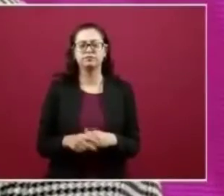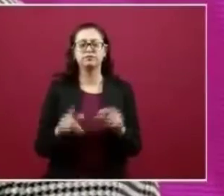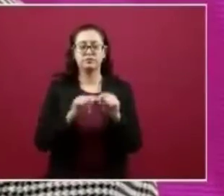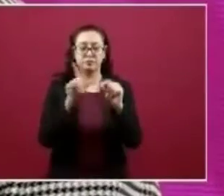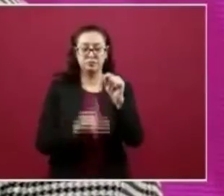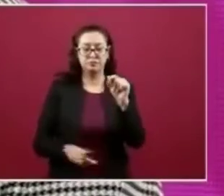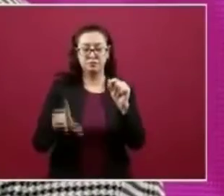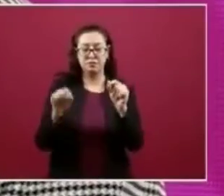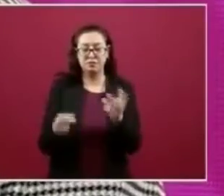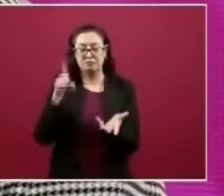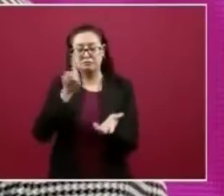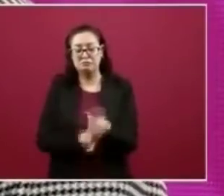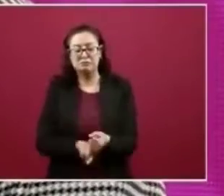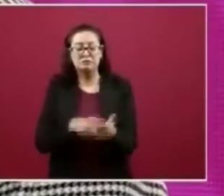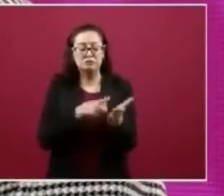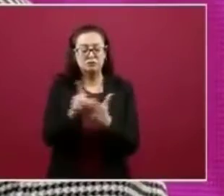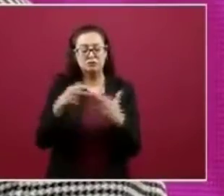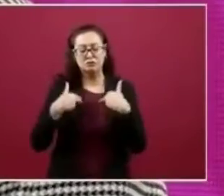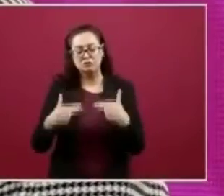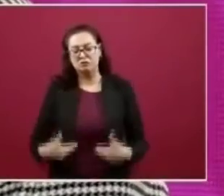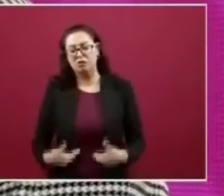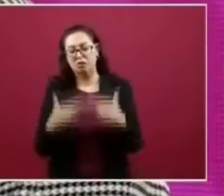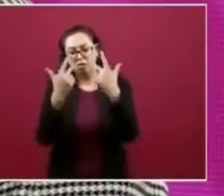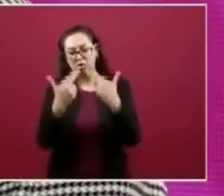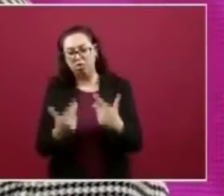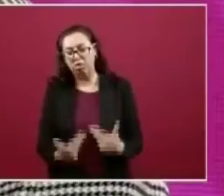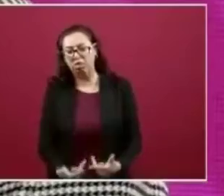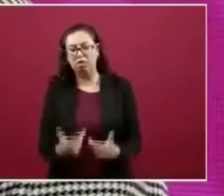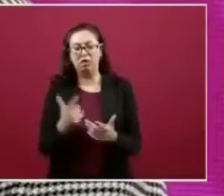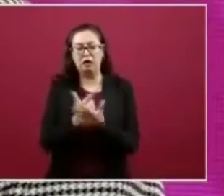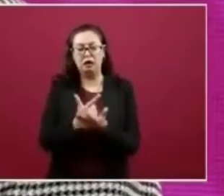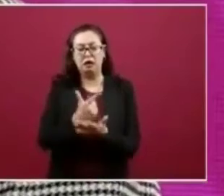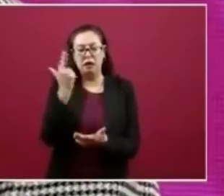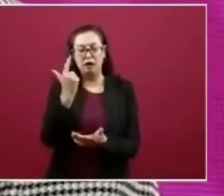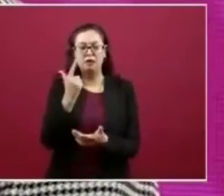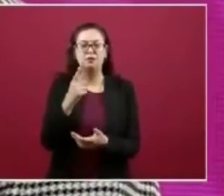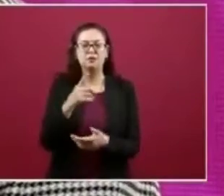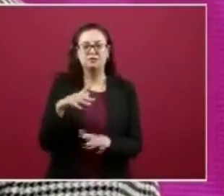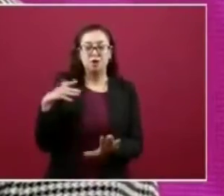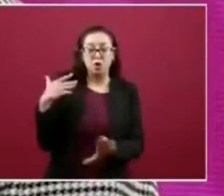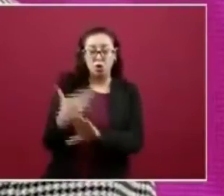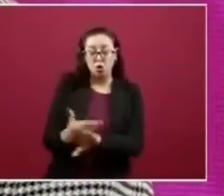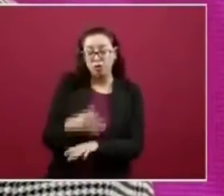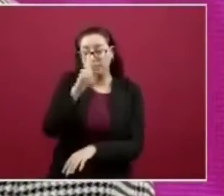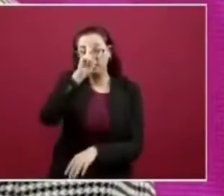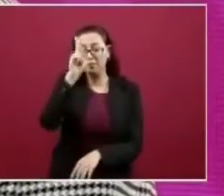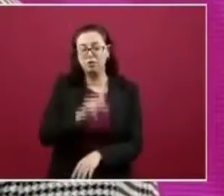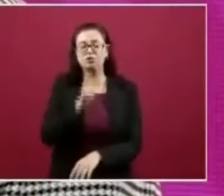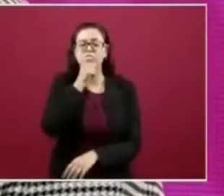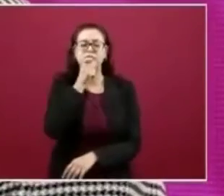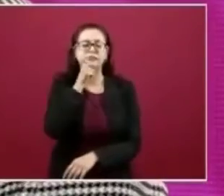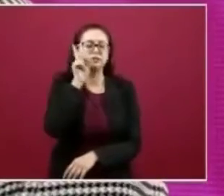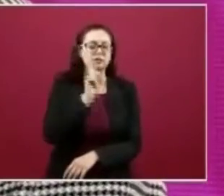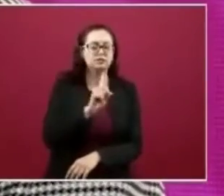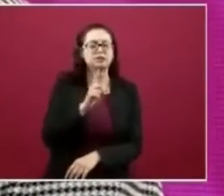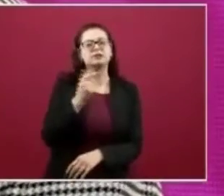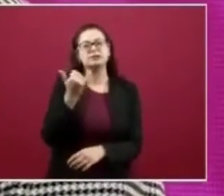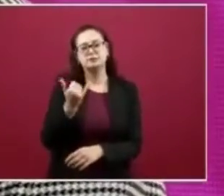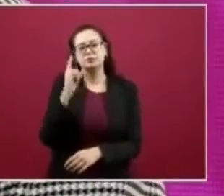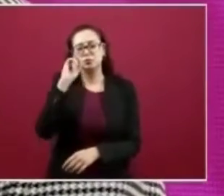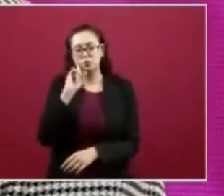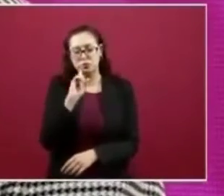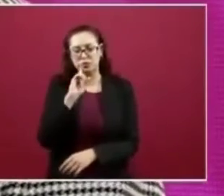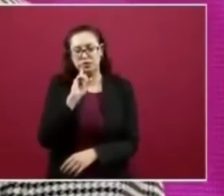atravesado nuestro país ha afectado en mayor medida y fuerza a las niñas y a las mujeres, pues en los